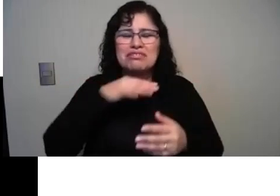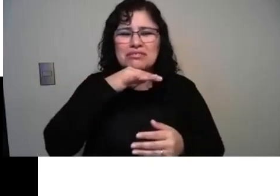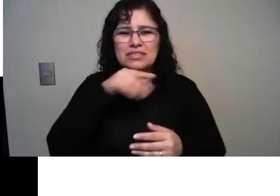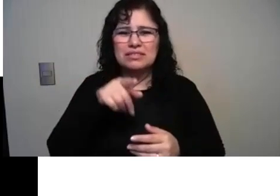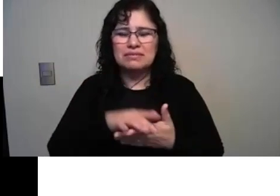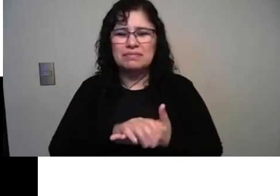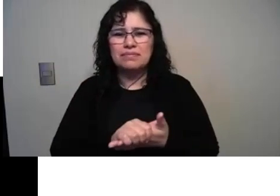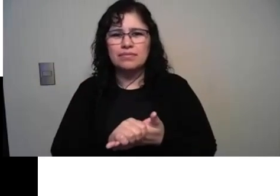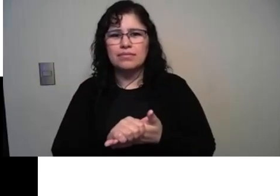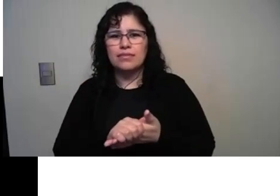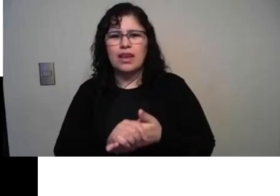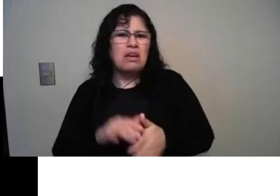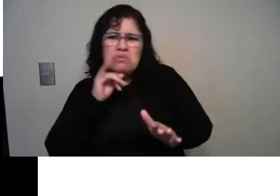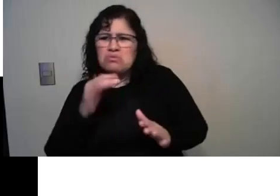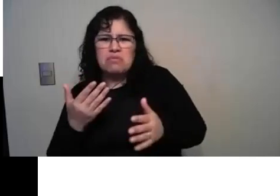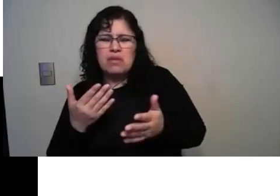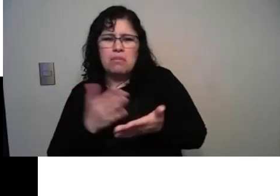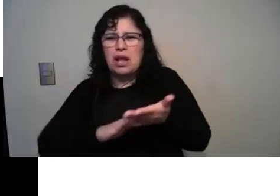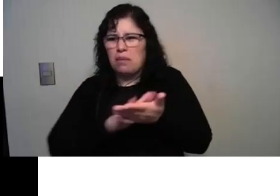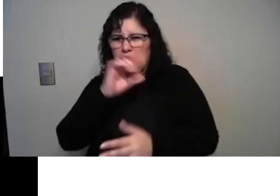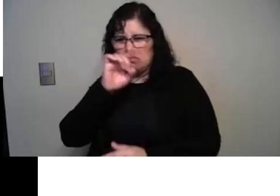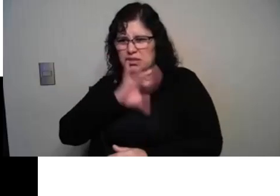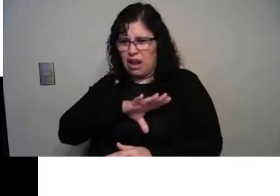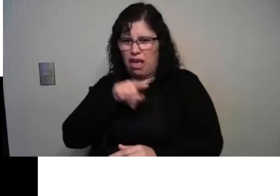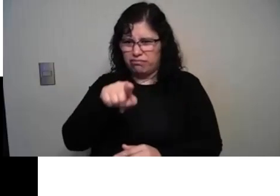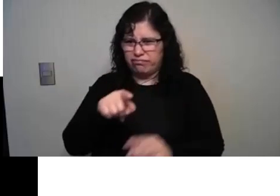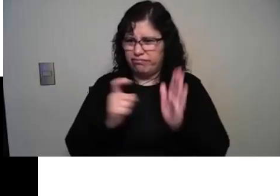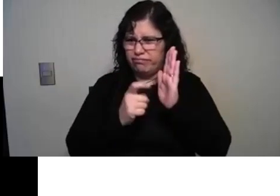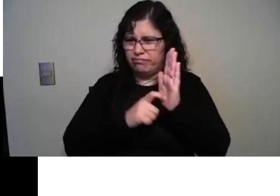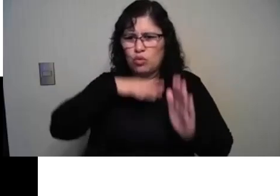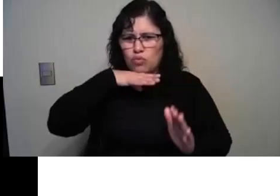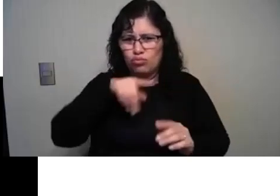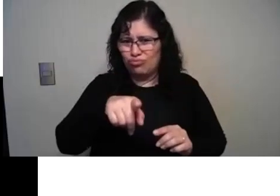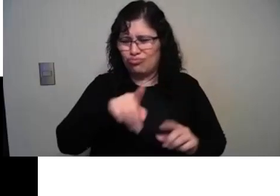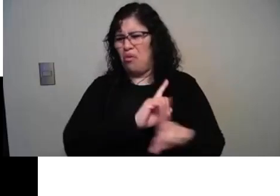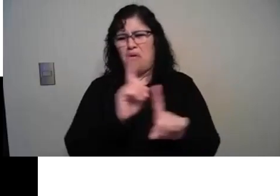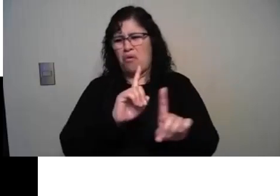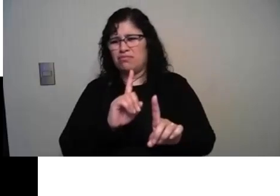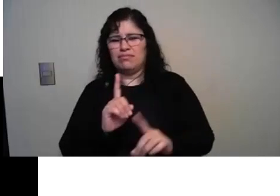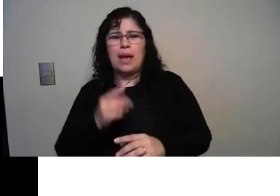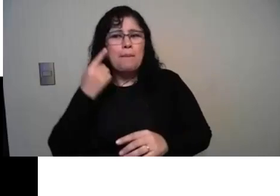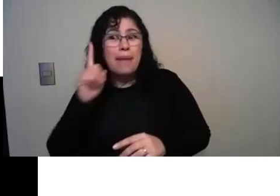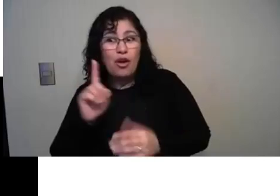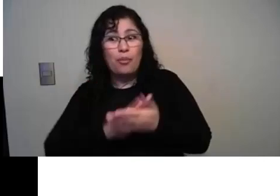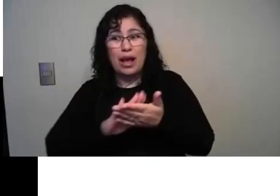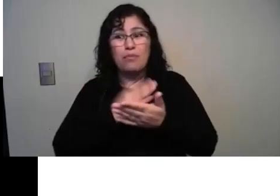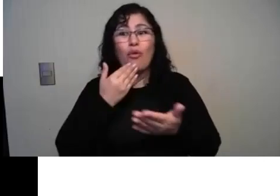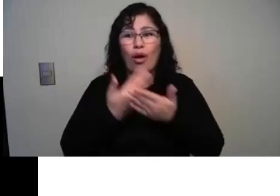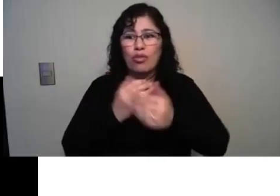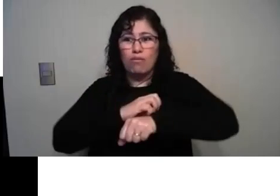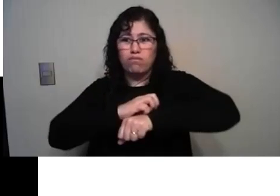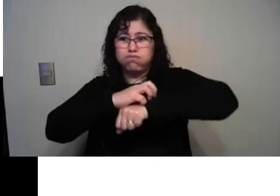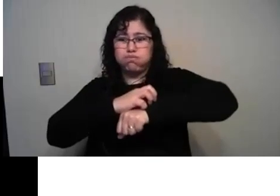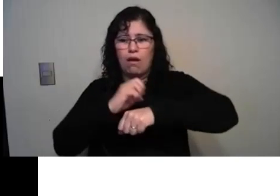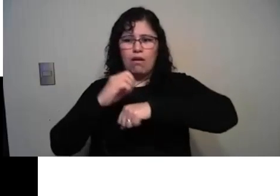No sé si tanto en nuestro país, pero, por ejemplo, algunas operaciones de tumores,